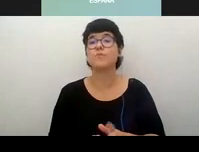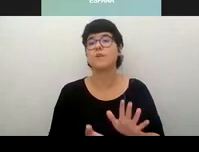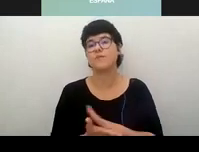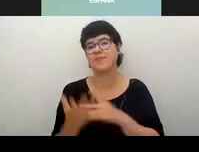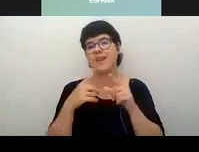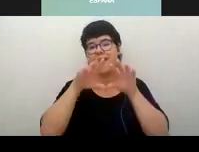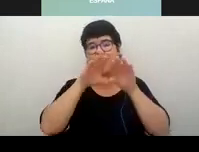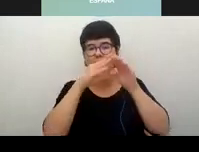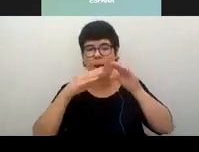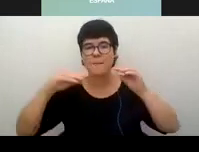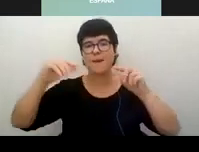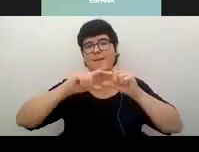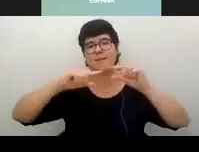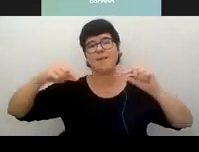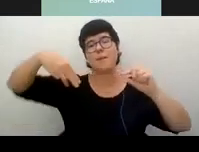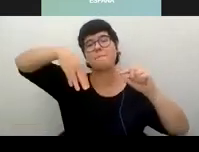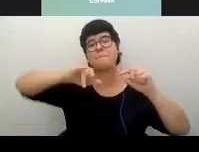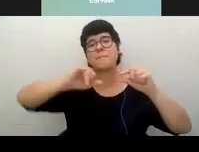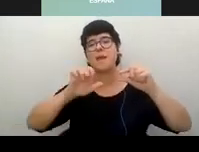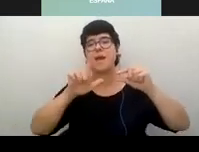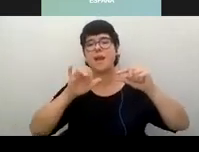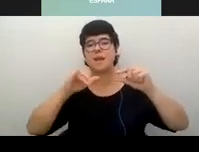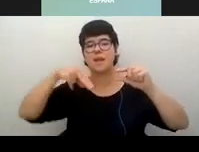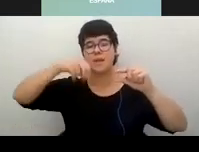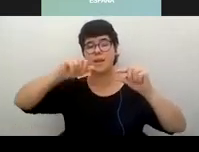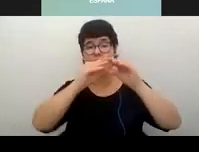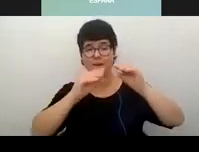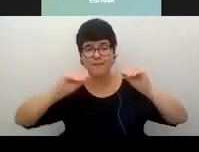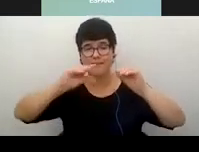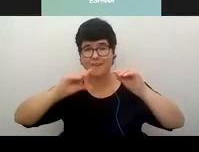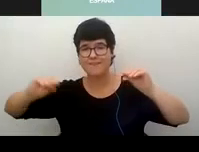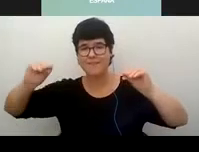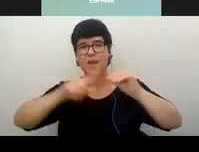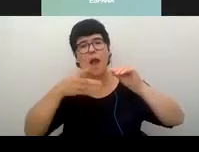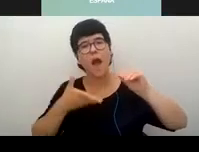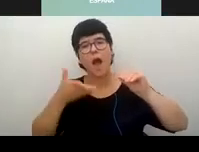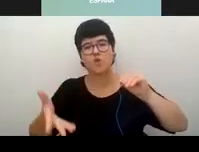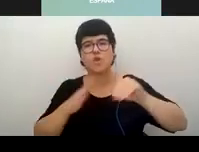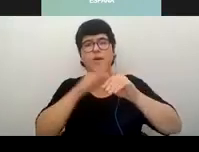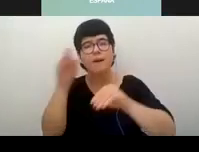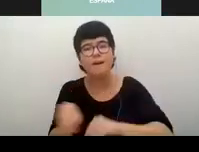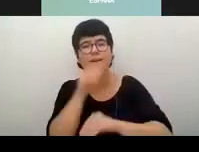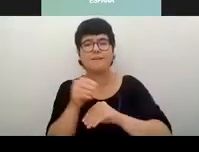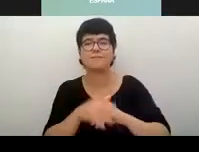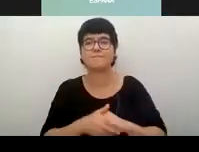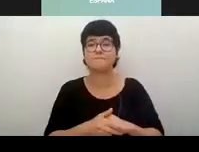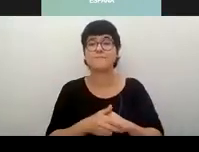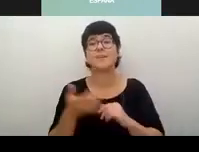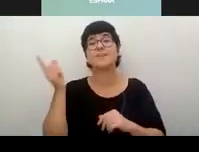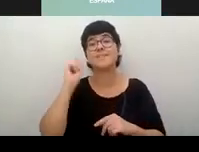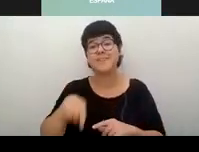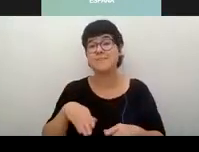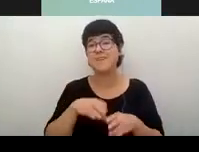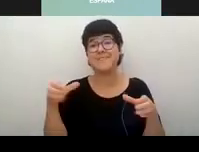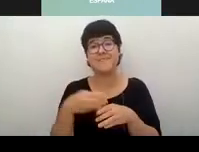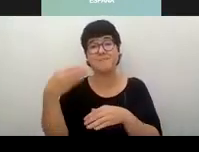mielina de la neurona. Y además ayuda también, o son esenciales estos factores, son cofactores en la degradación de